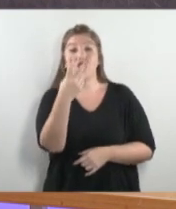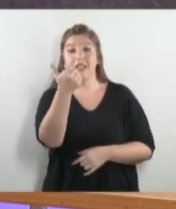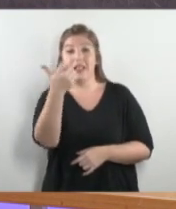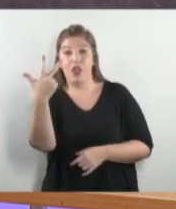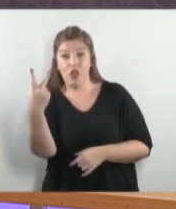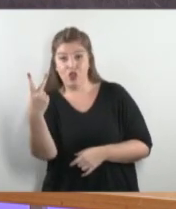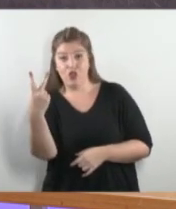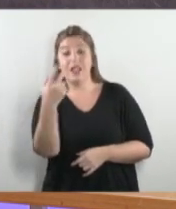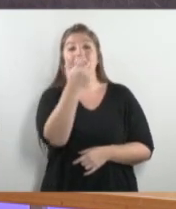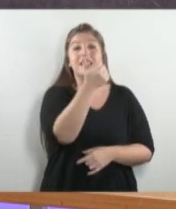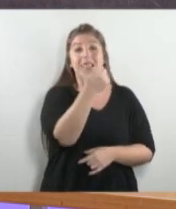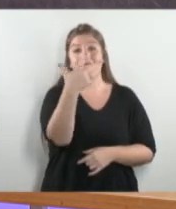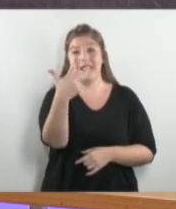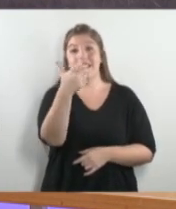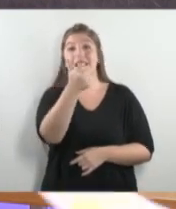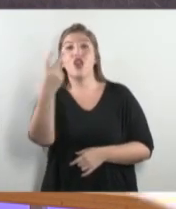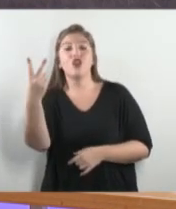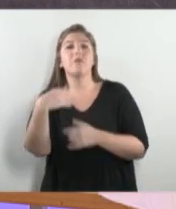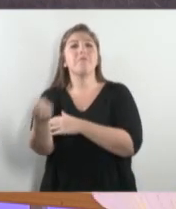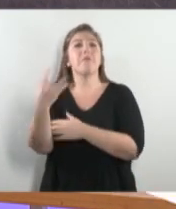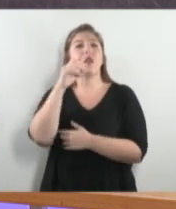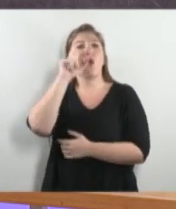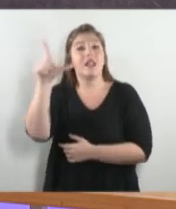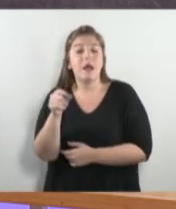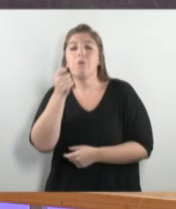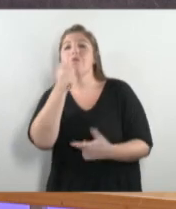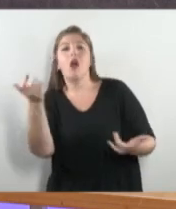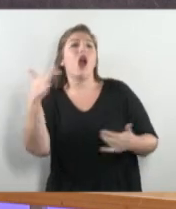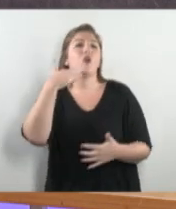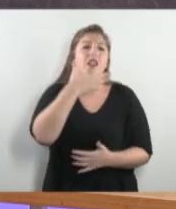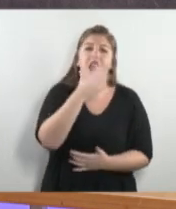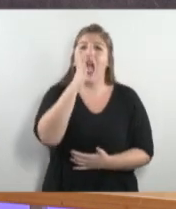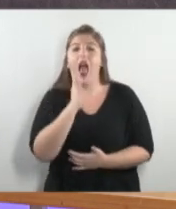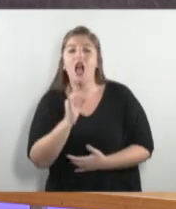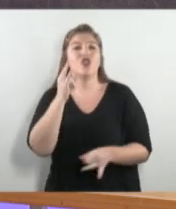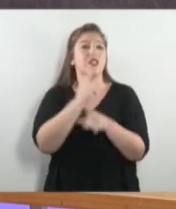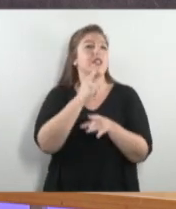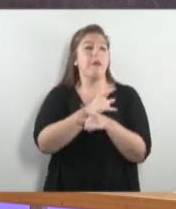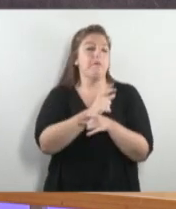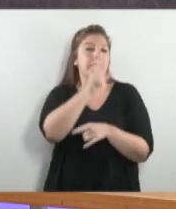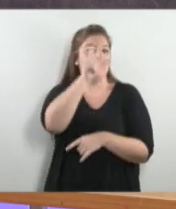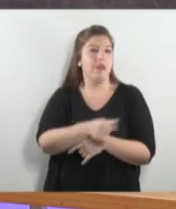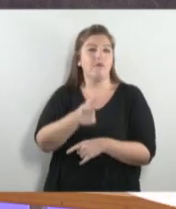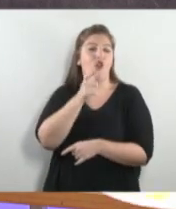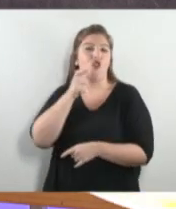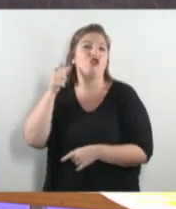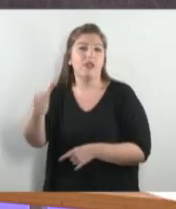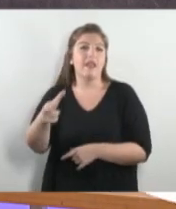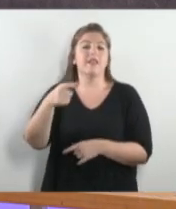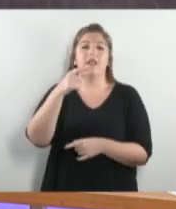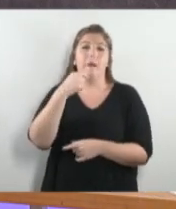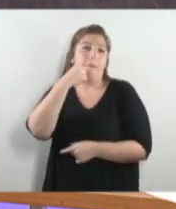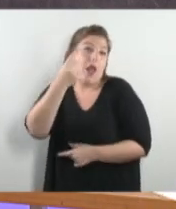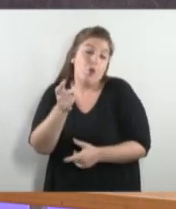011-3262-6362. Nos mandan un WhatsApp tipo no entendí tal cosa y siempre alguien les va a contestar alguna pregunta que